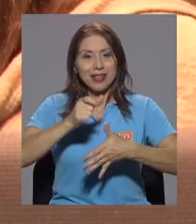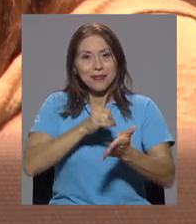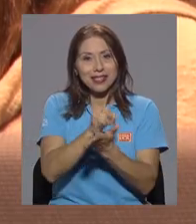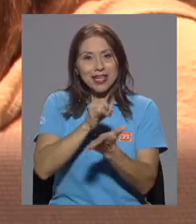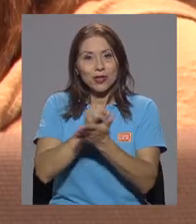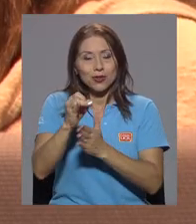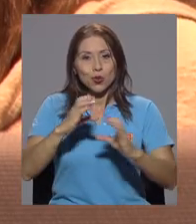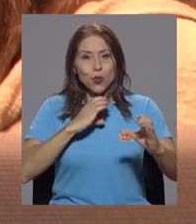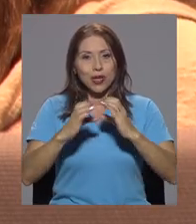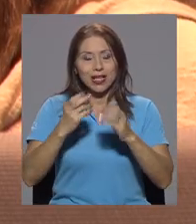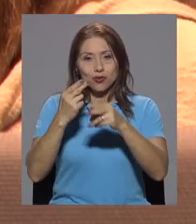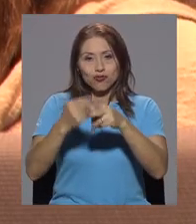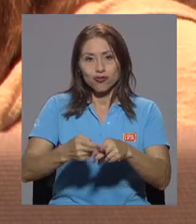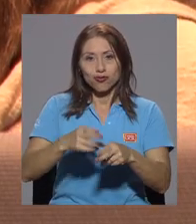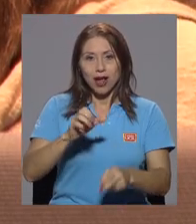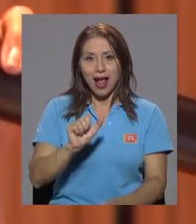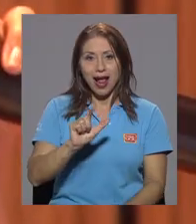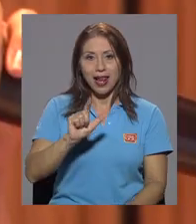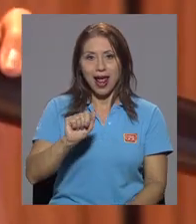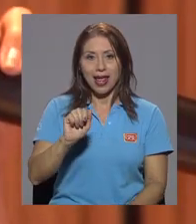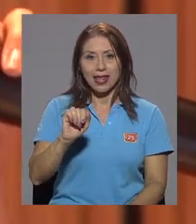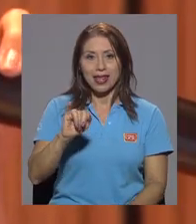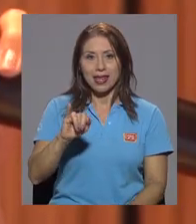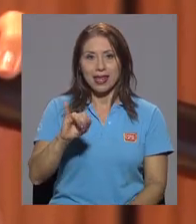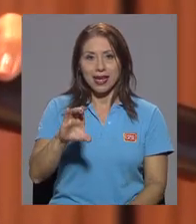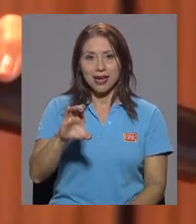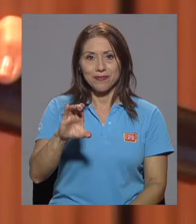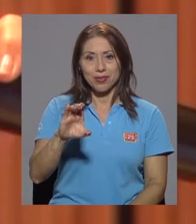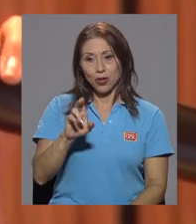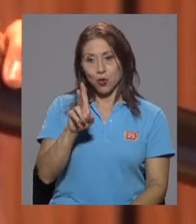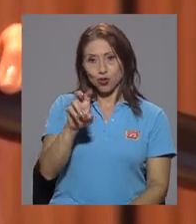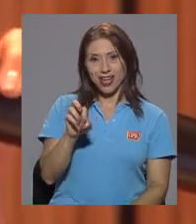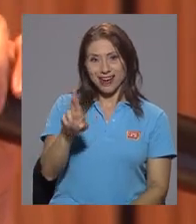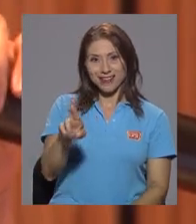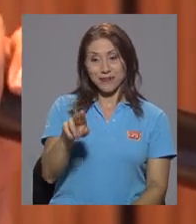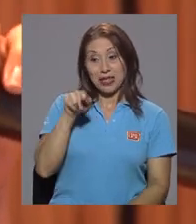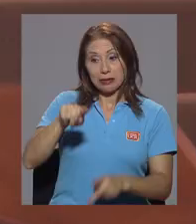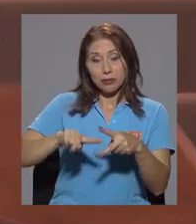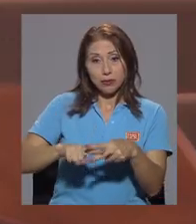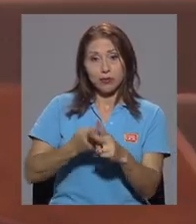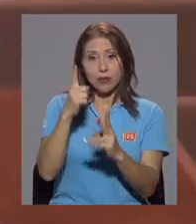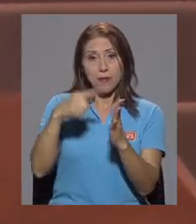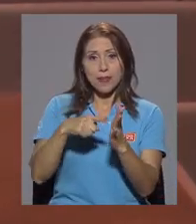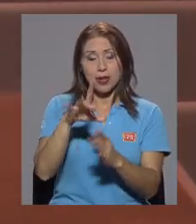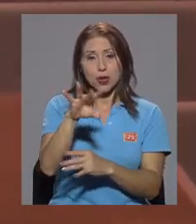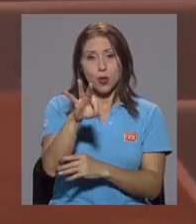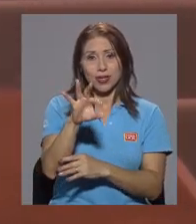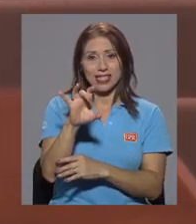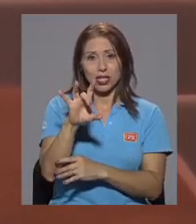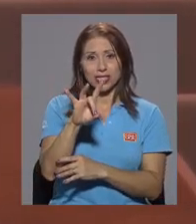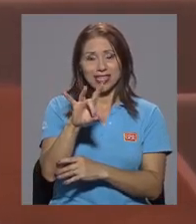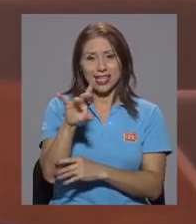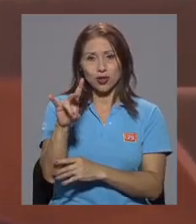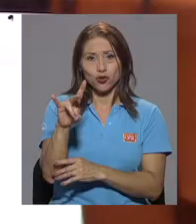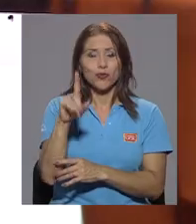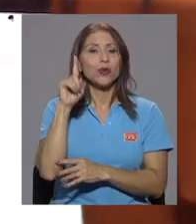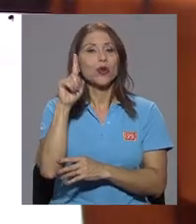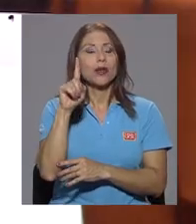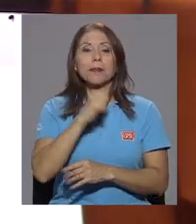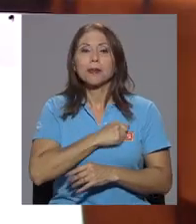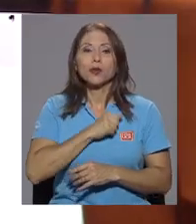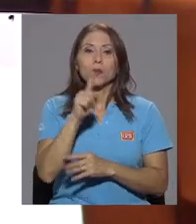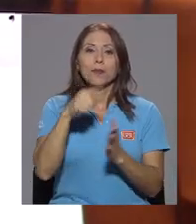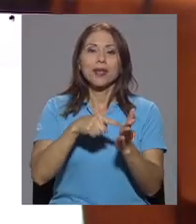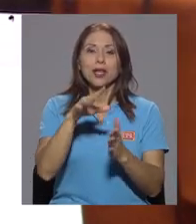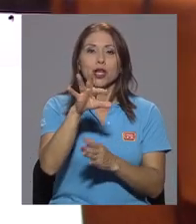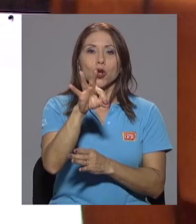como ALAIC, en la UCR. ALAIC nace en 1978 y es una de las asociaciones más antiguas que reúne a